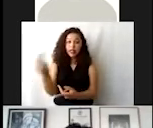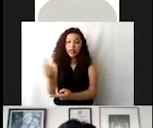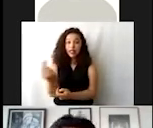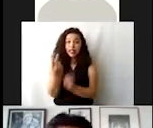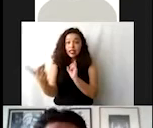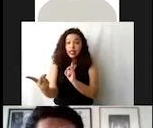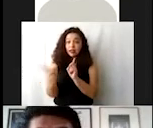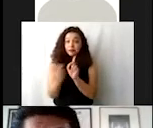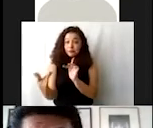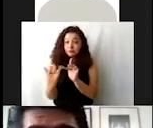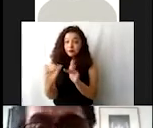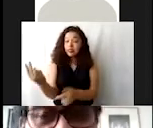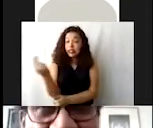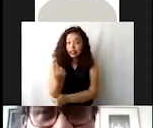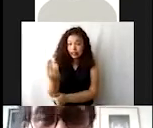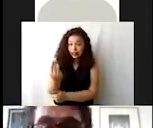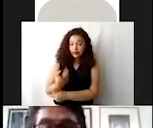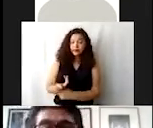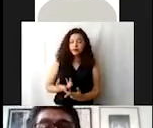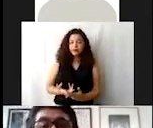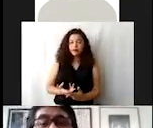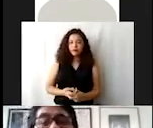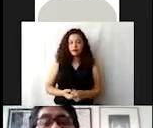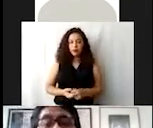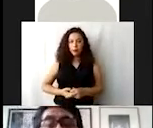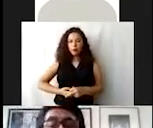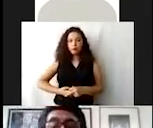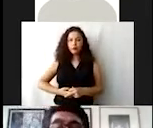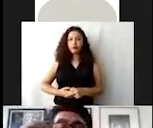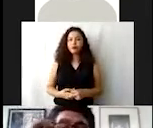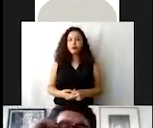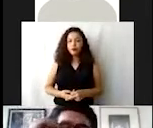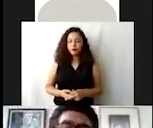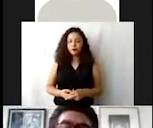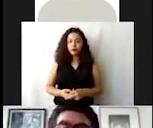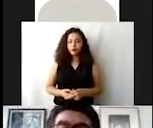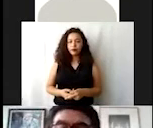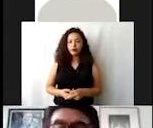¿sí? Porque es muy importante que